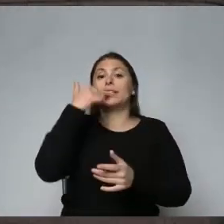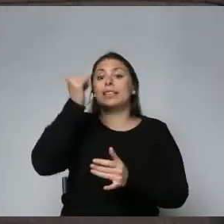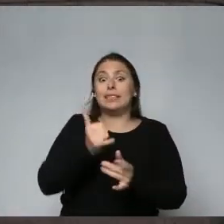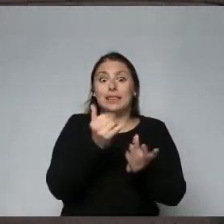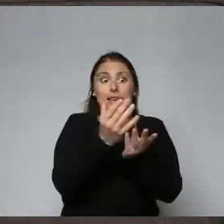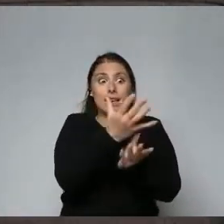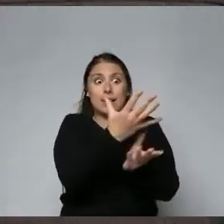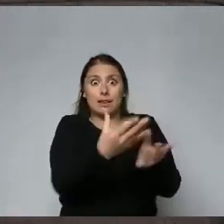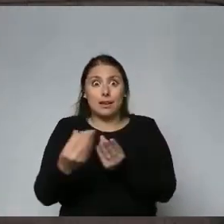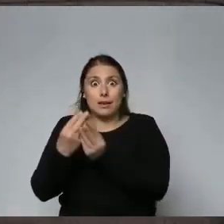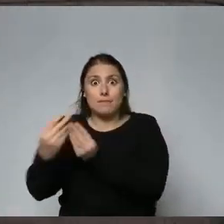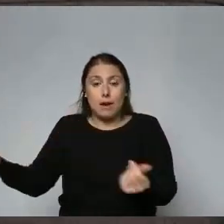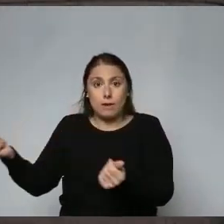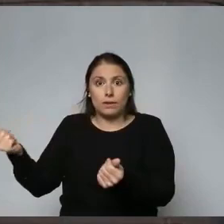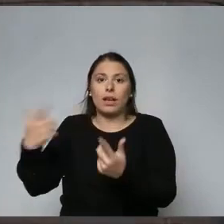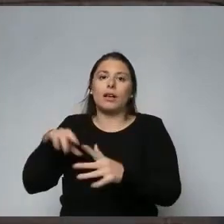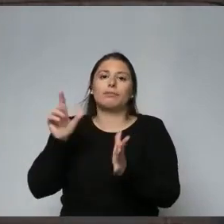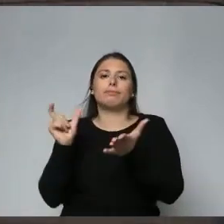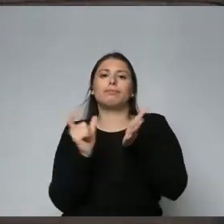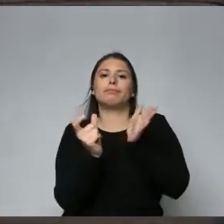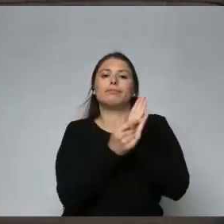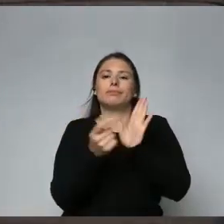forzada se tipifica homicidio.